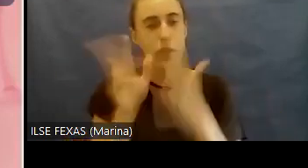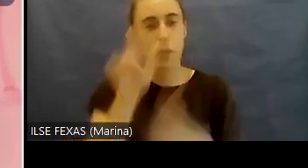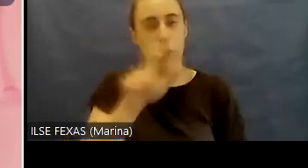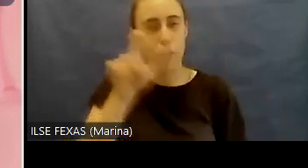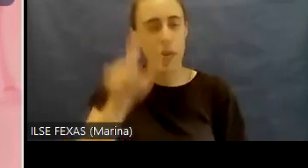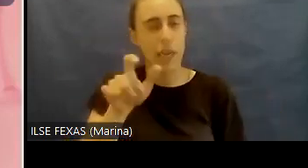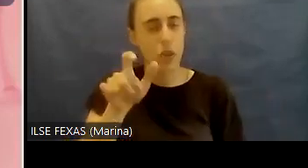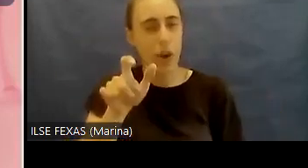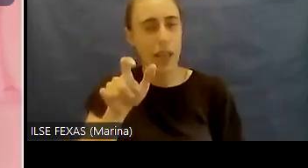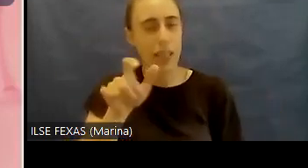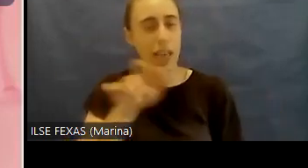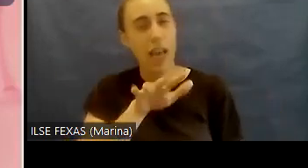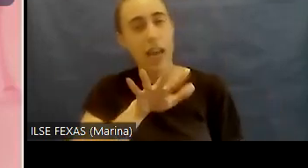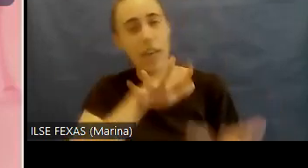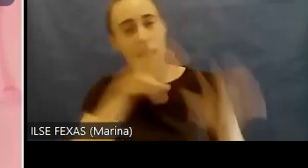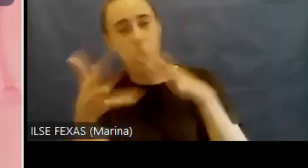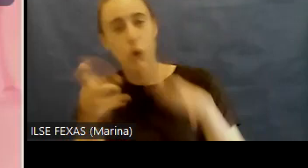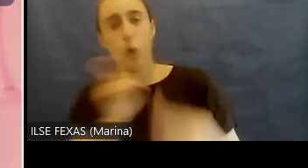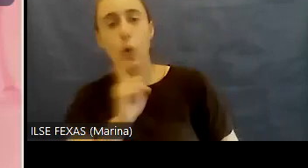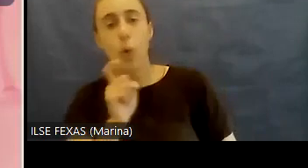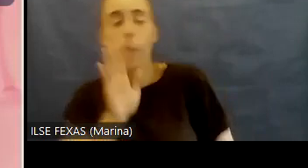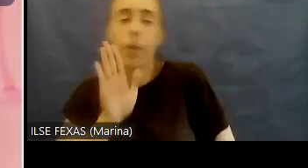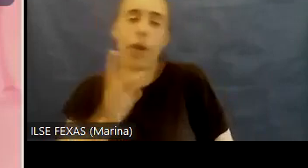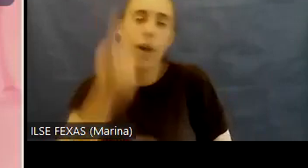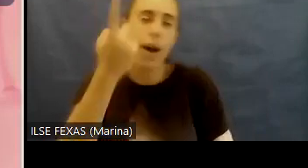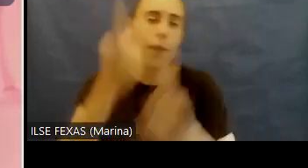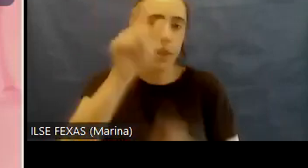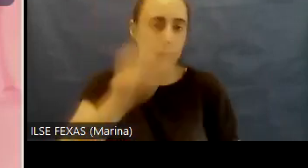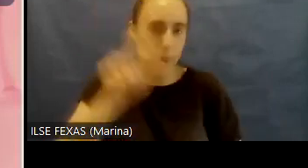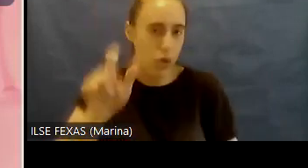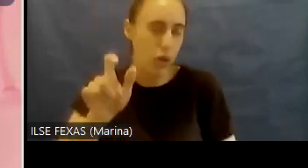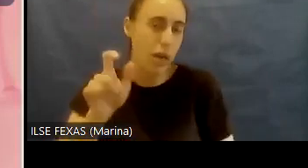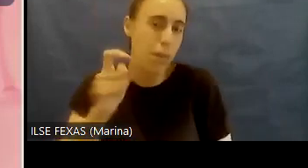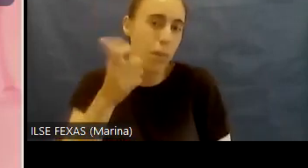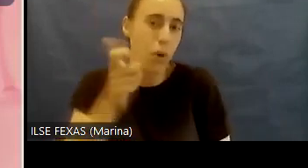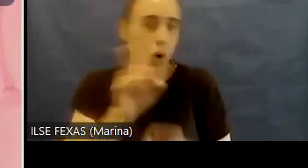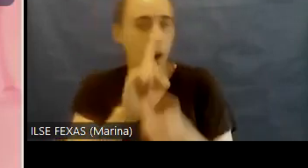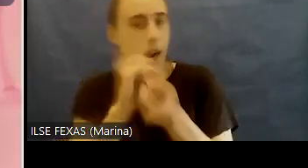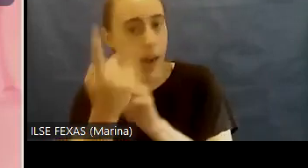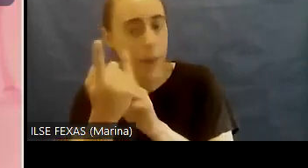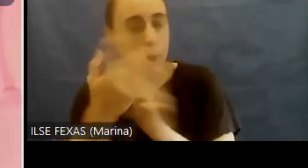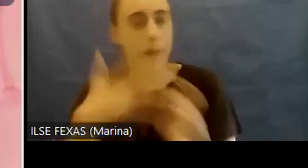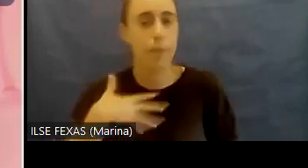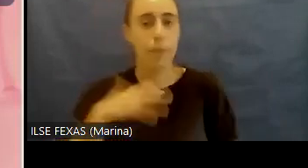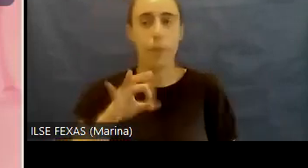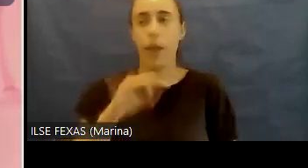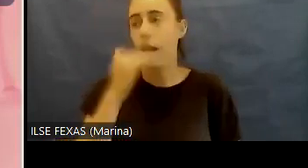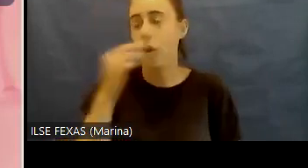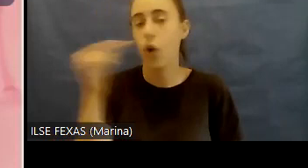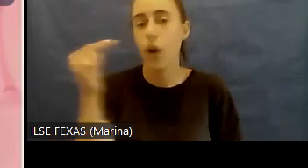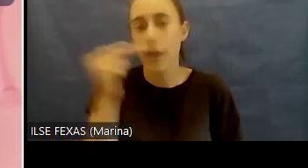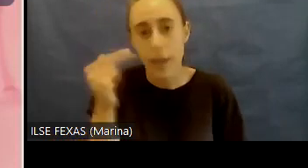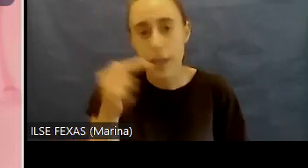pensar que en el ser vivo puede ser que actúe de otra manera o puede ser que haya algún tipo de contraindicación o algún tipo de